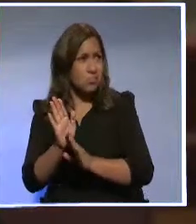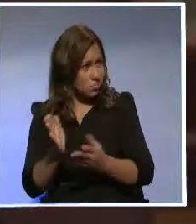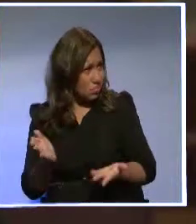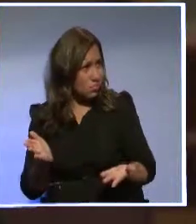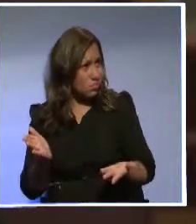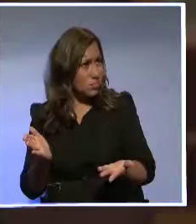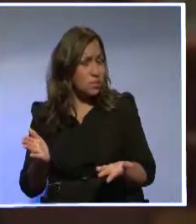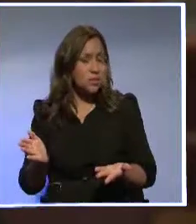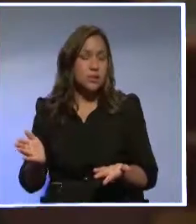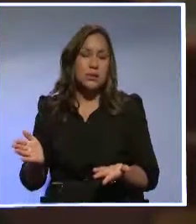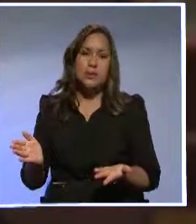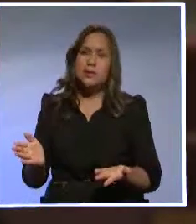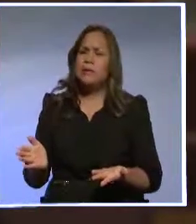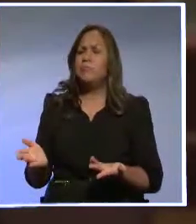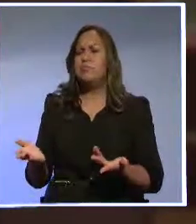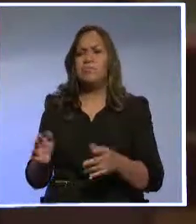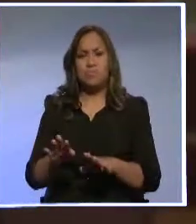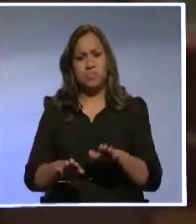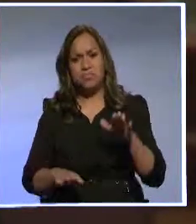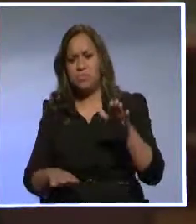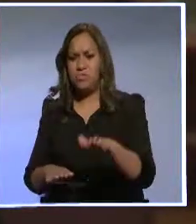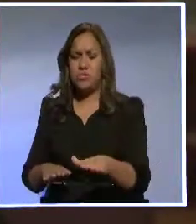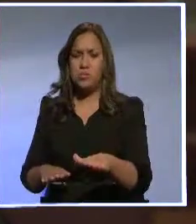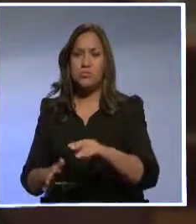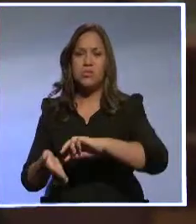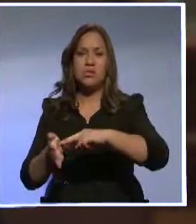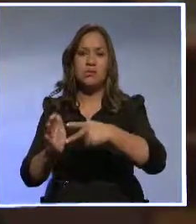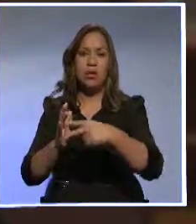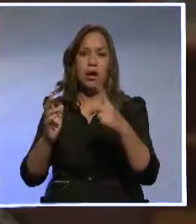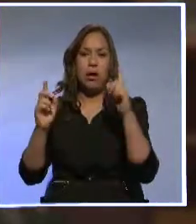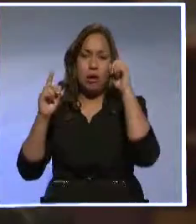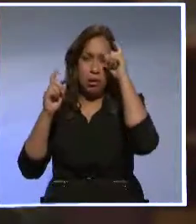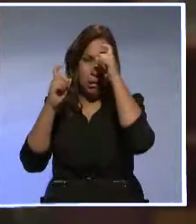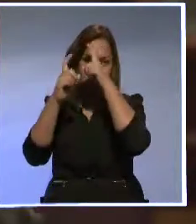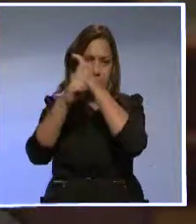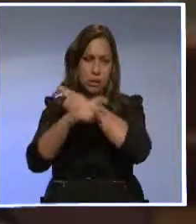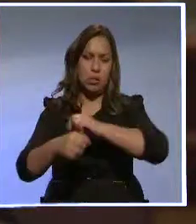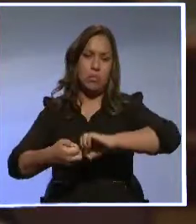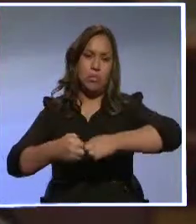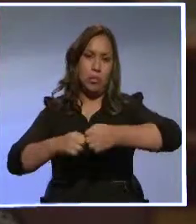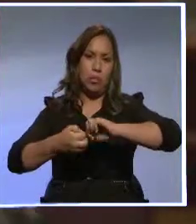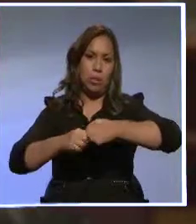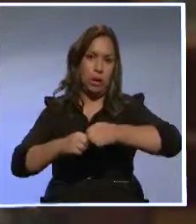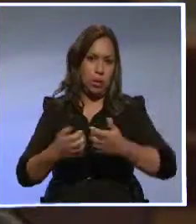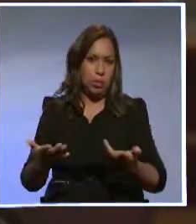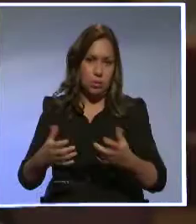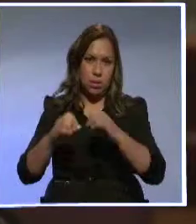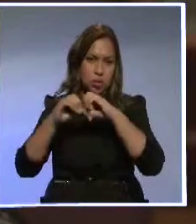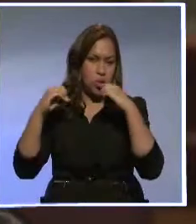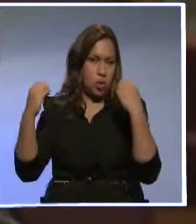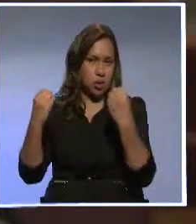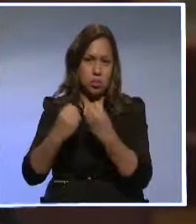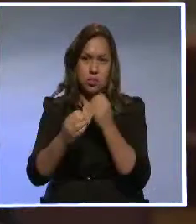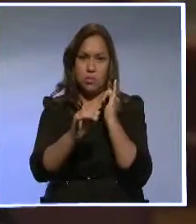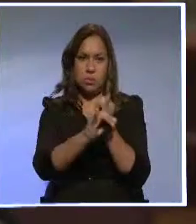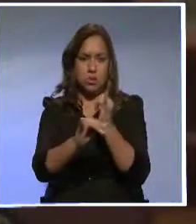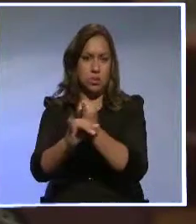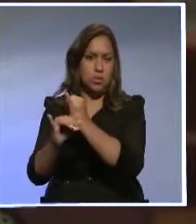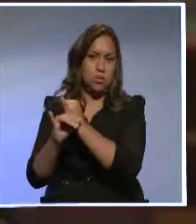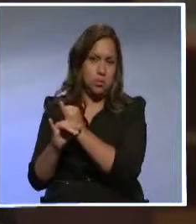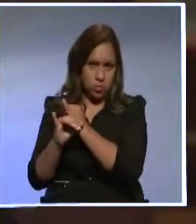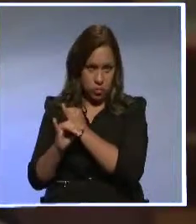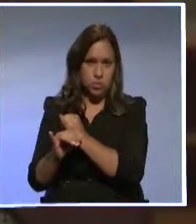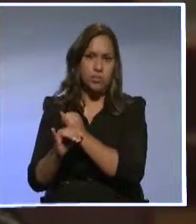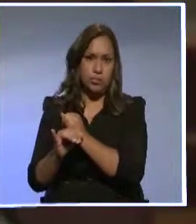lo que hace es complicar la organización la estructura de esta institución que es